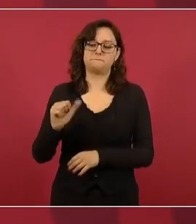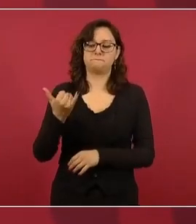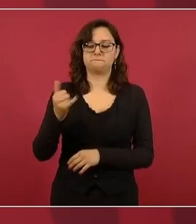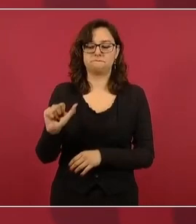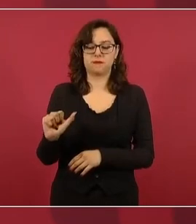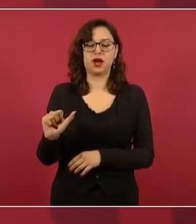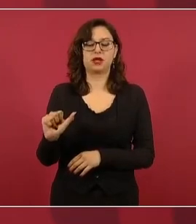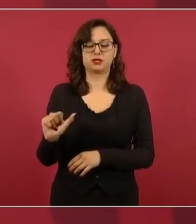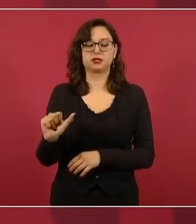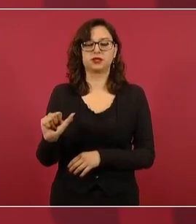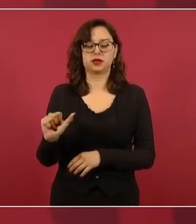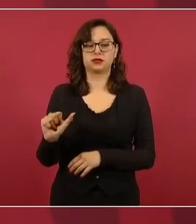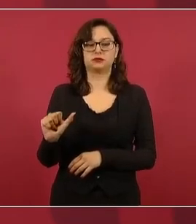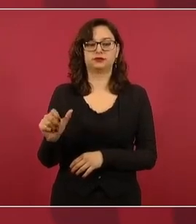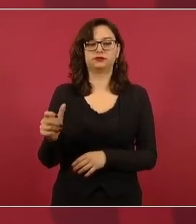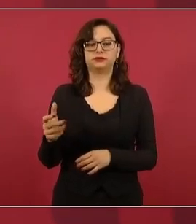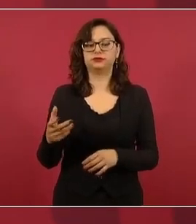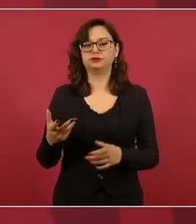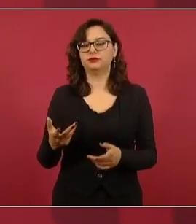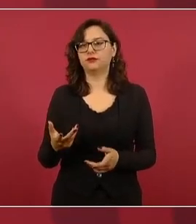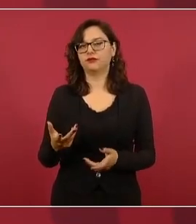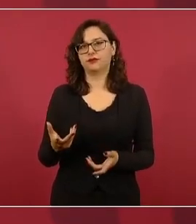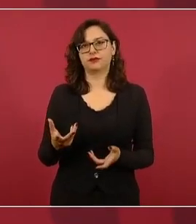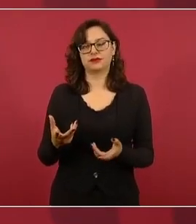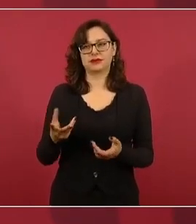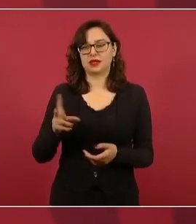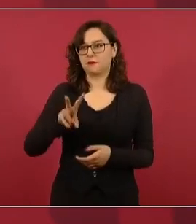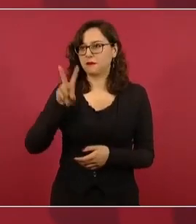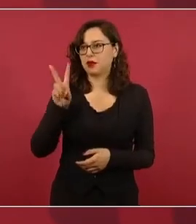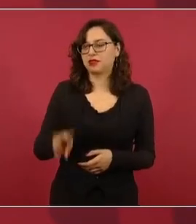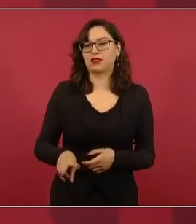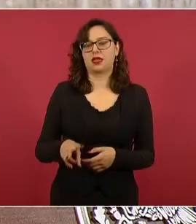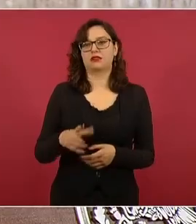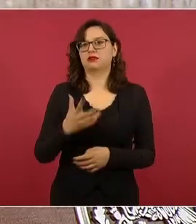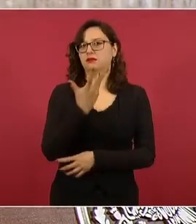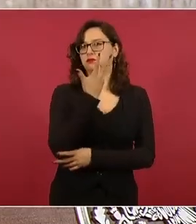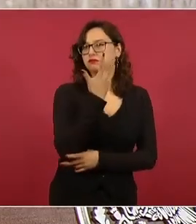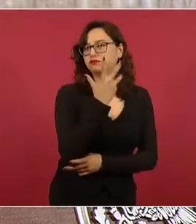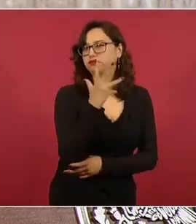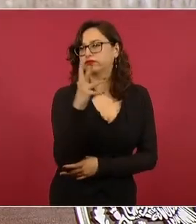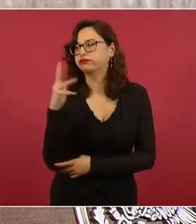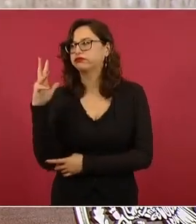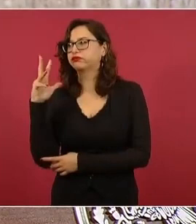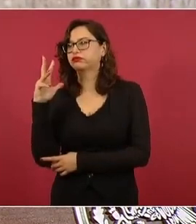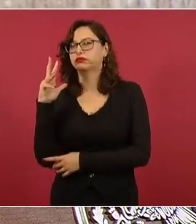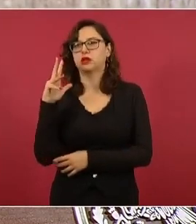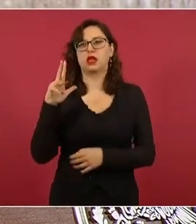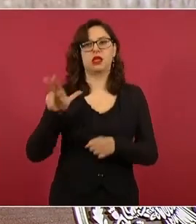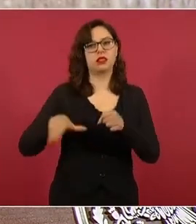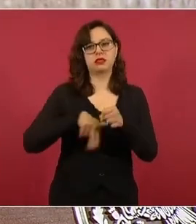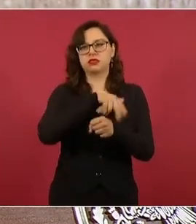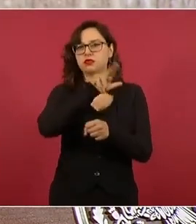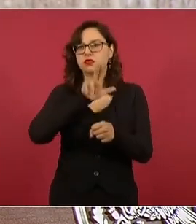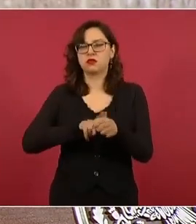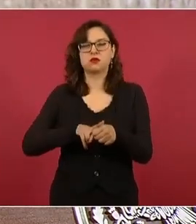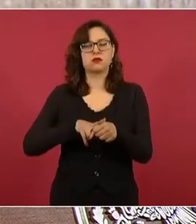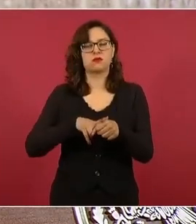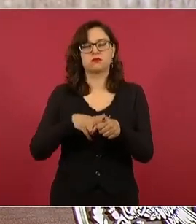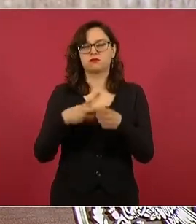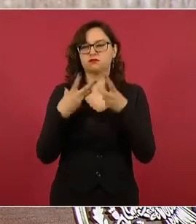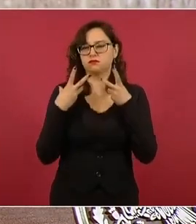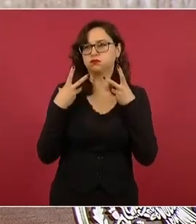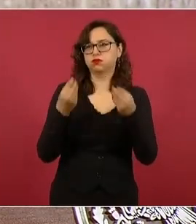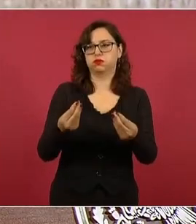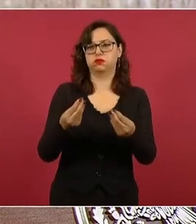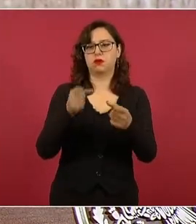maya. Hay muchas riquezas naturales y bellezas turísticas, tanto